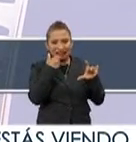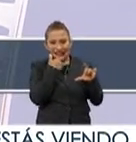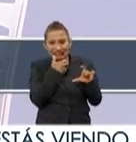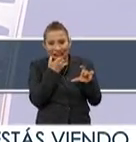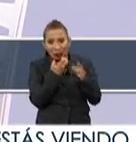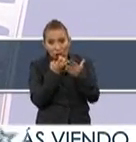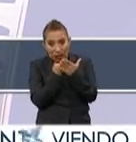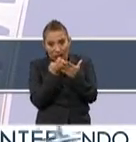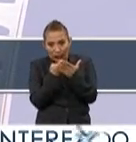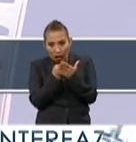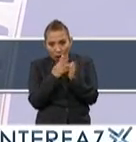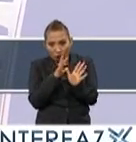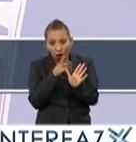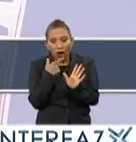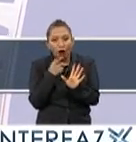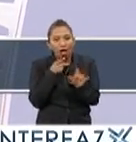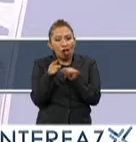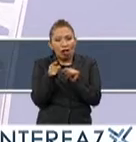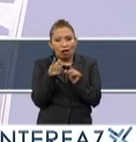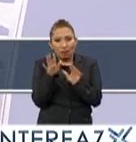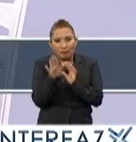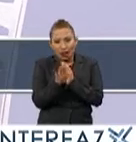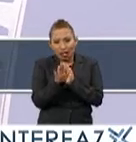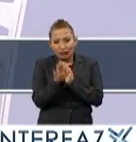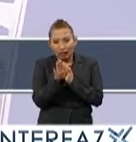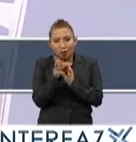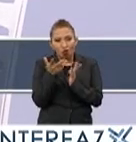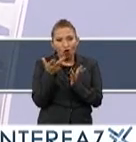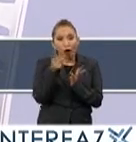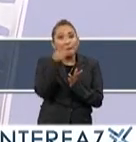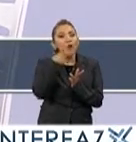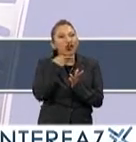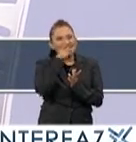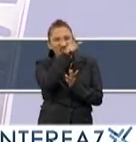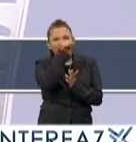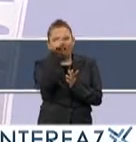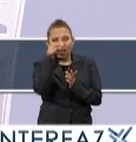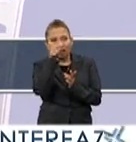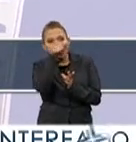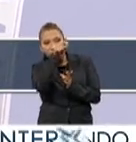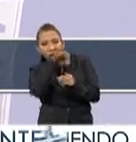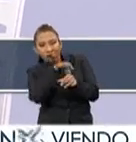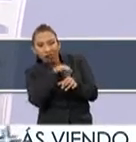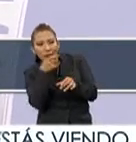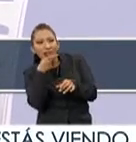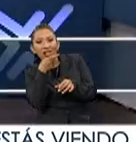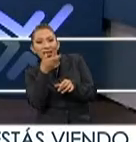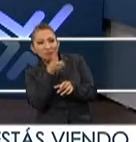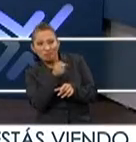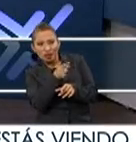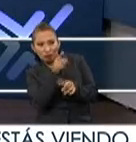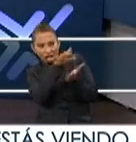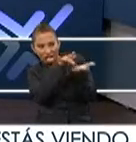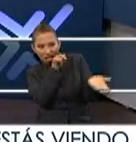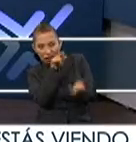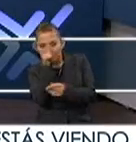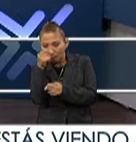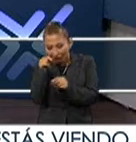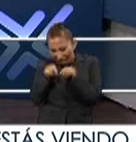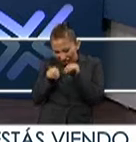humor crítico, humor negro muchas veces, de los políticos, que es, digamos, la carne habitual para